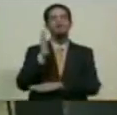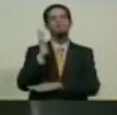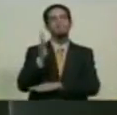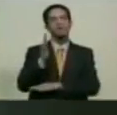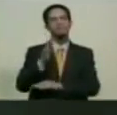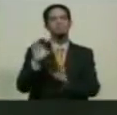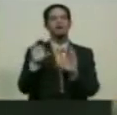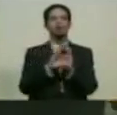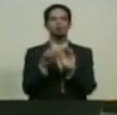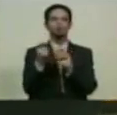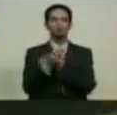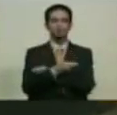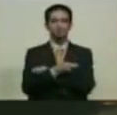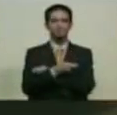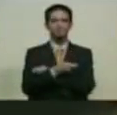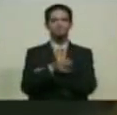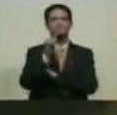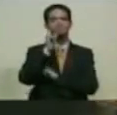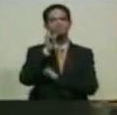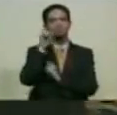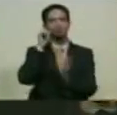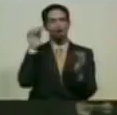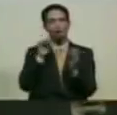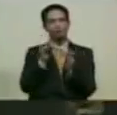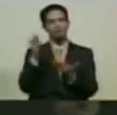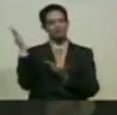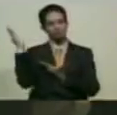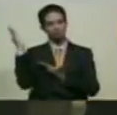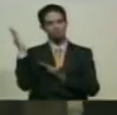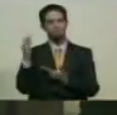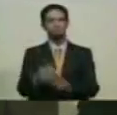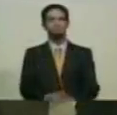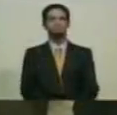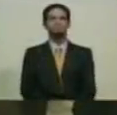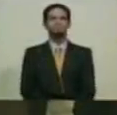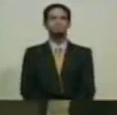Constituyente. Con esta información nosotros regresamos el contacto con ustedes a los estudios. Adelante.